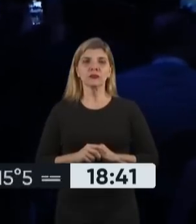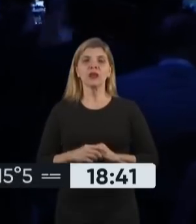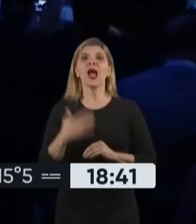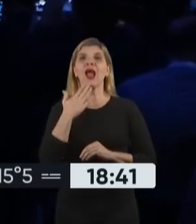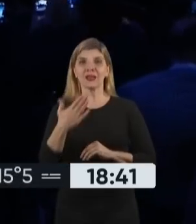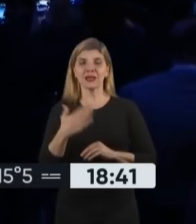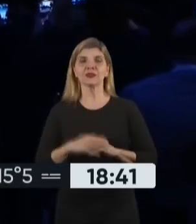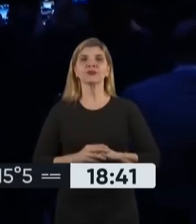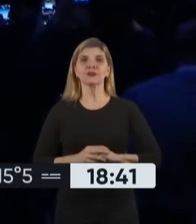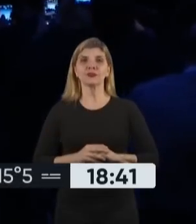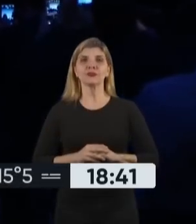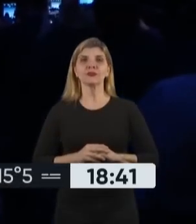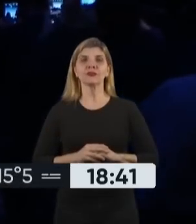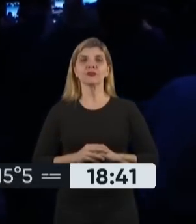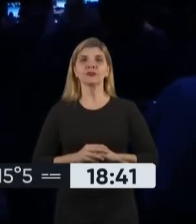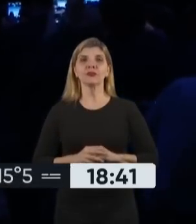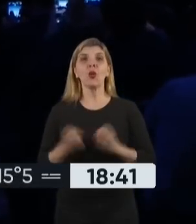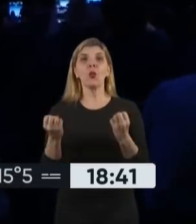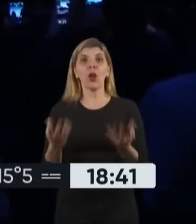Gracias. Bueno,